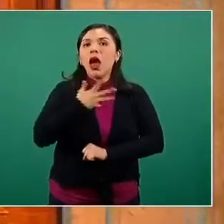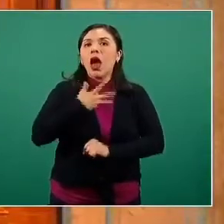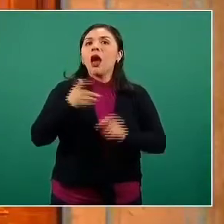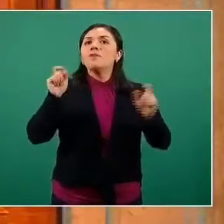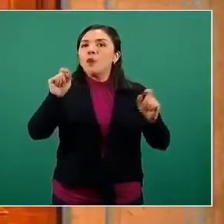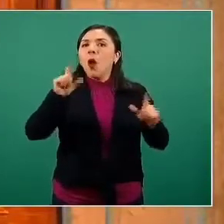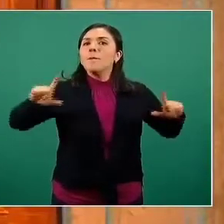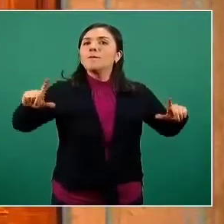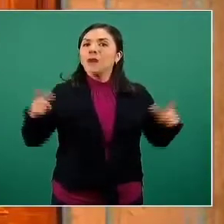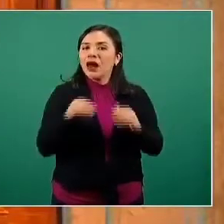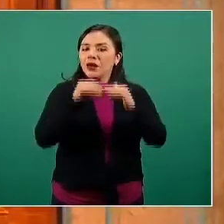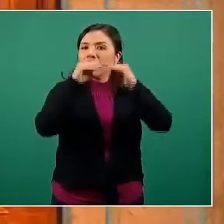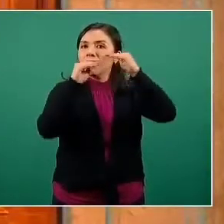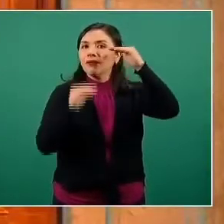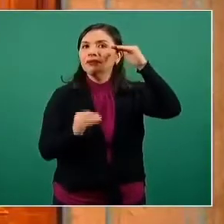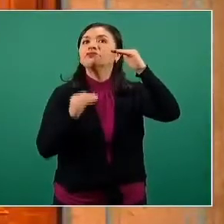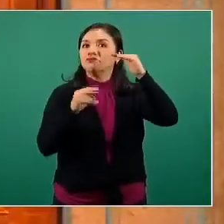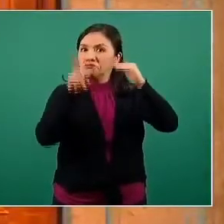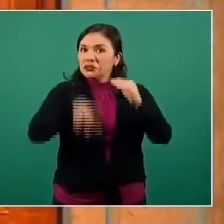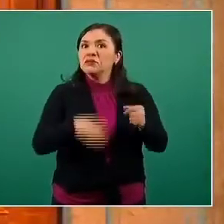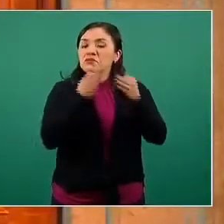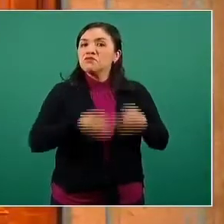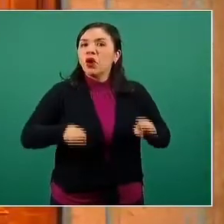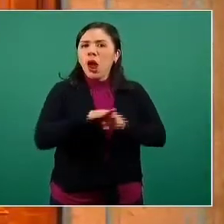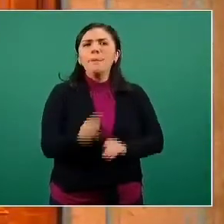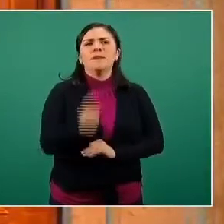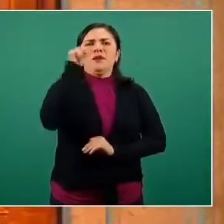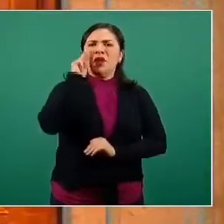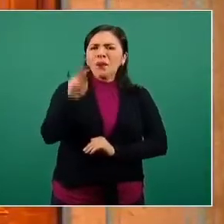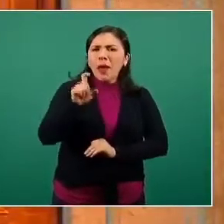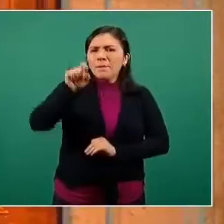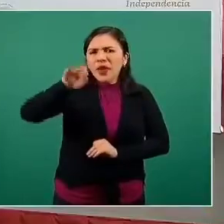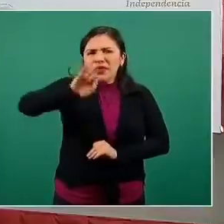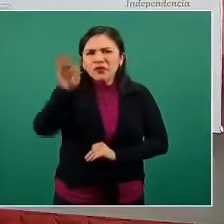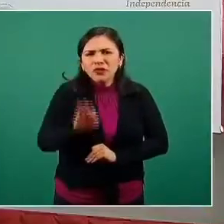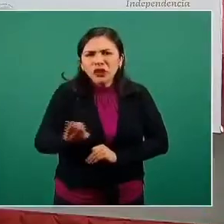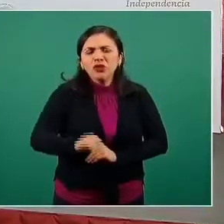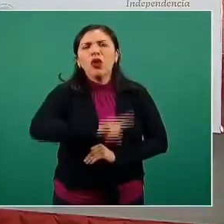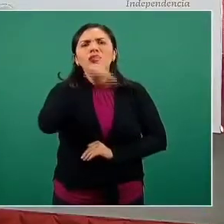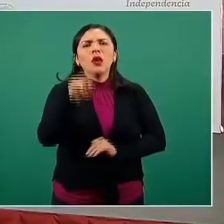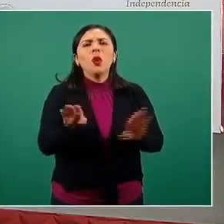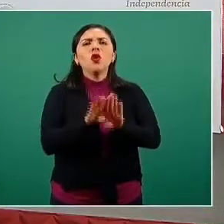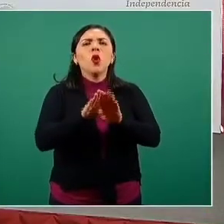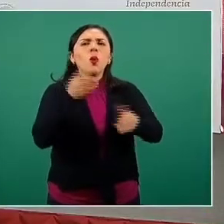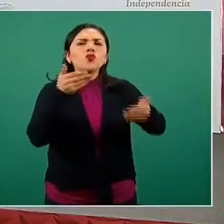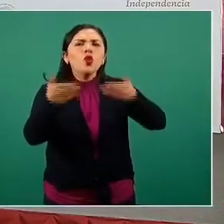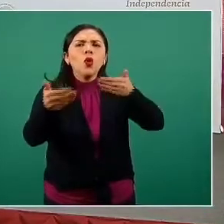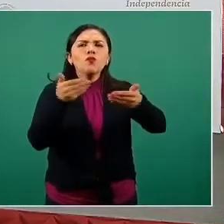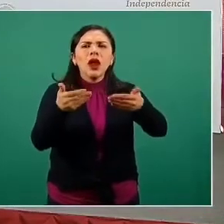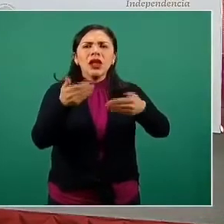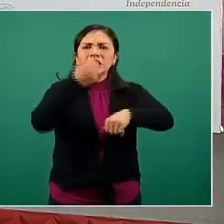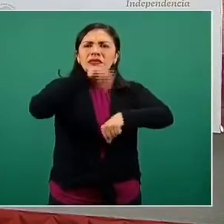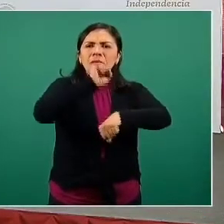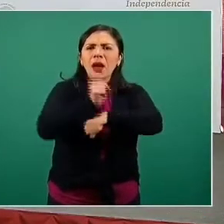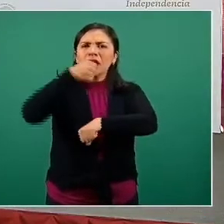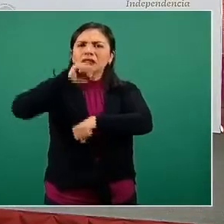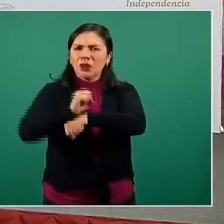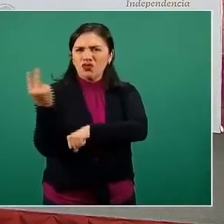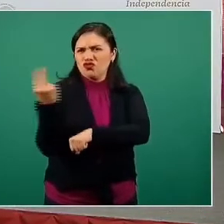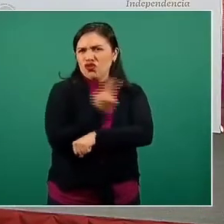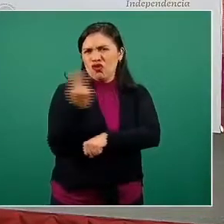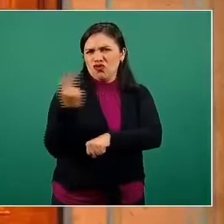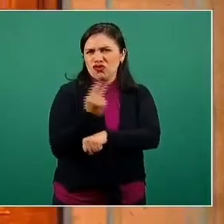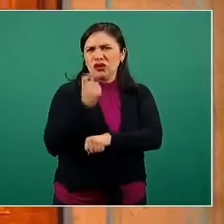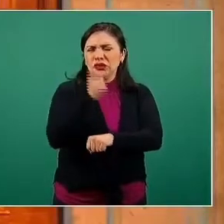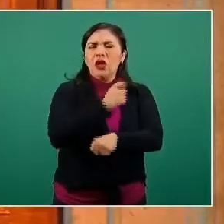reducción importante que había inició en un momento en un 20%. Para efecto de la comparación entre estas dos semanas, es decir,